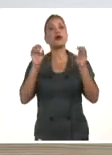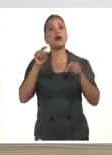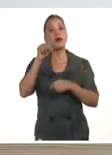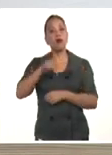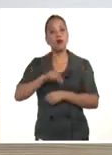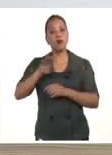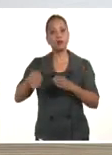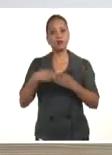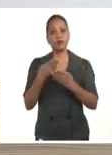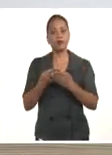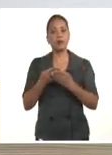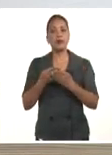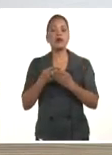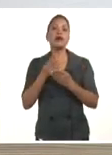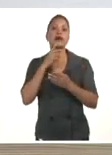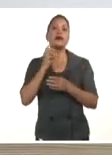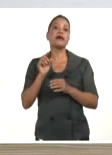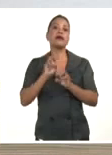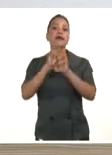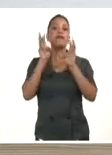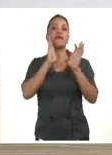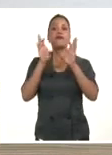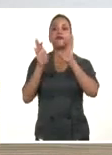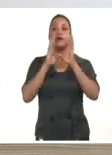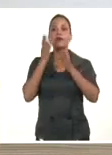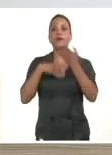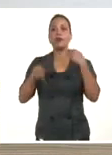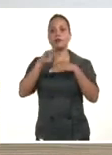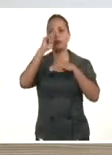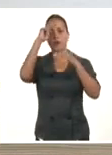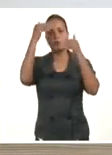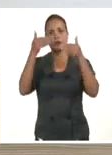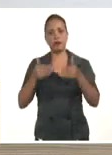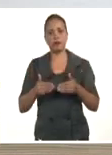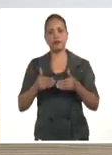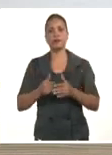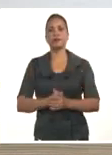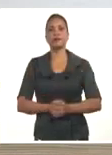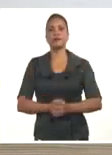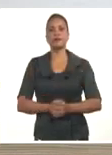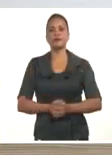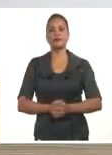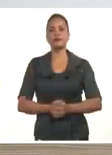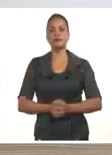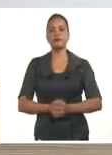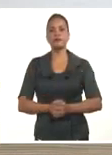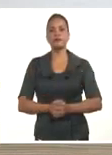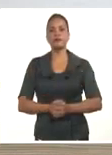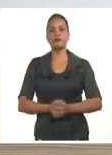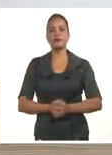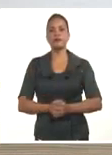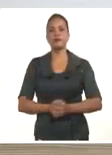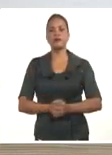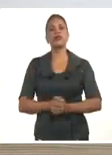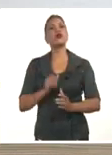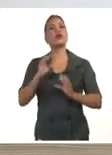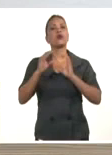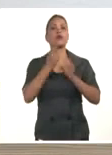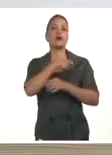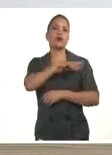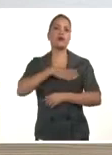hoy en el sitio web del Ministerio de Salud Pública y ha sido además comunicado a nuestra